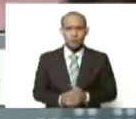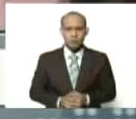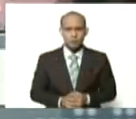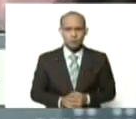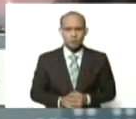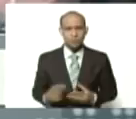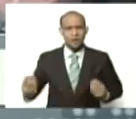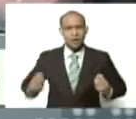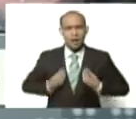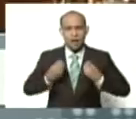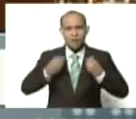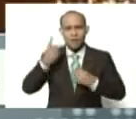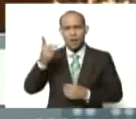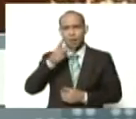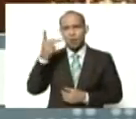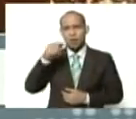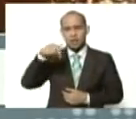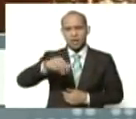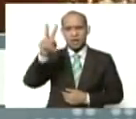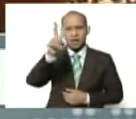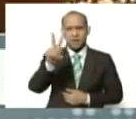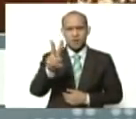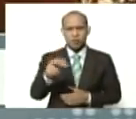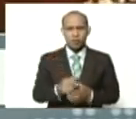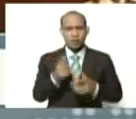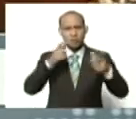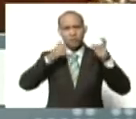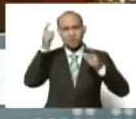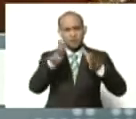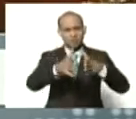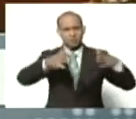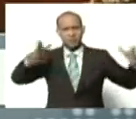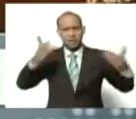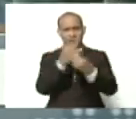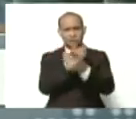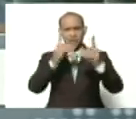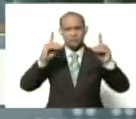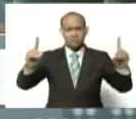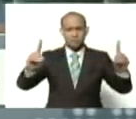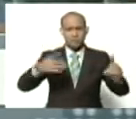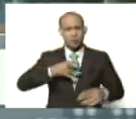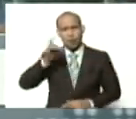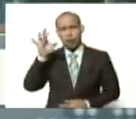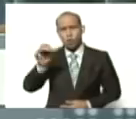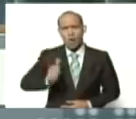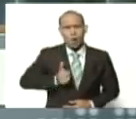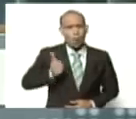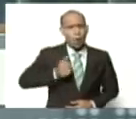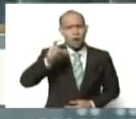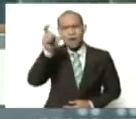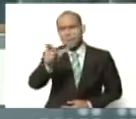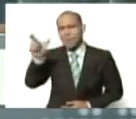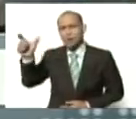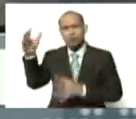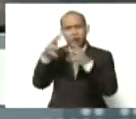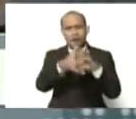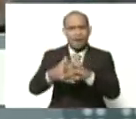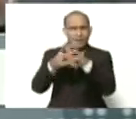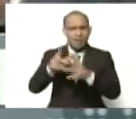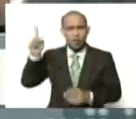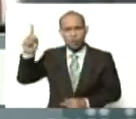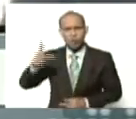de la vida política de Venezuela. Chávez fue el gran democratizador, duela a quien le duela en el norte. Chávez fue el